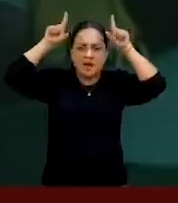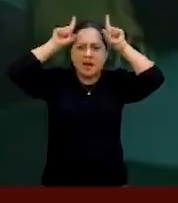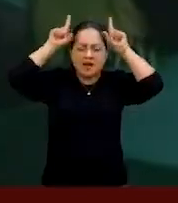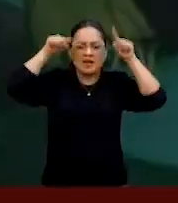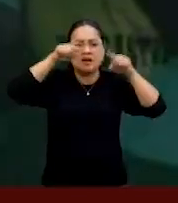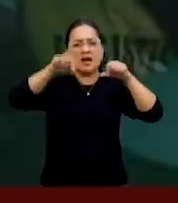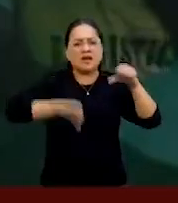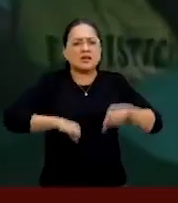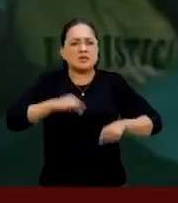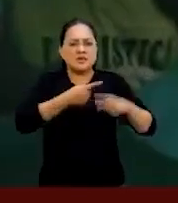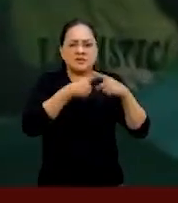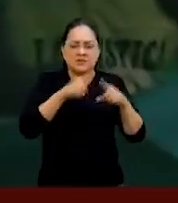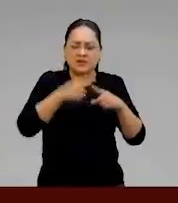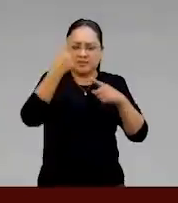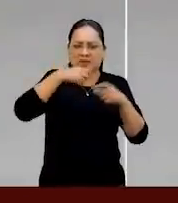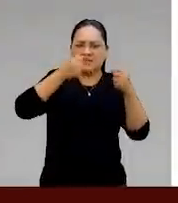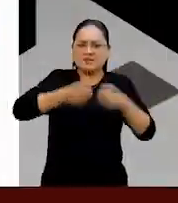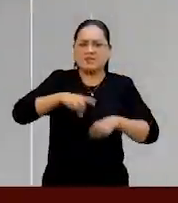seguridad ciudadana.